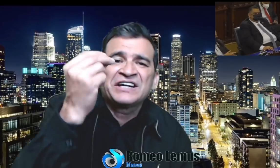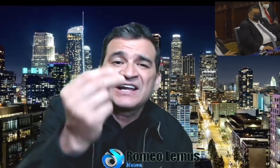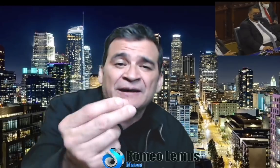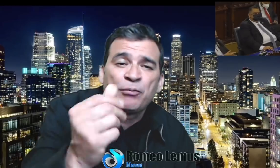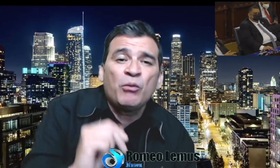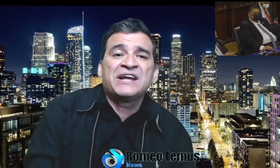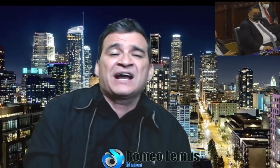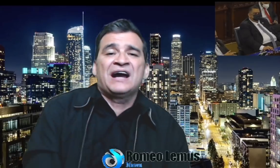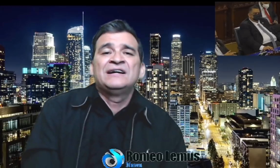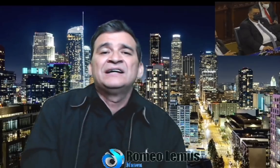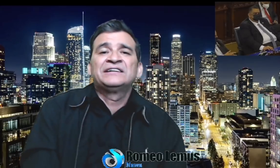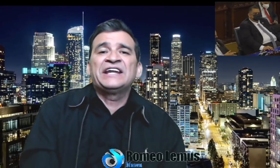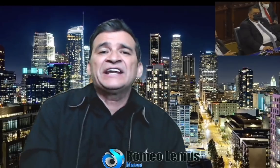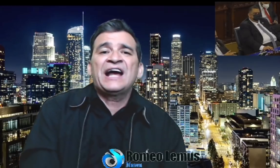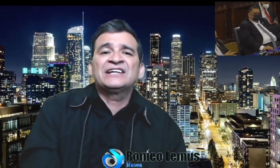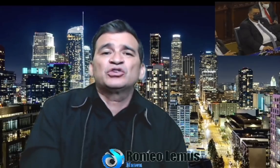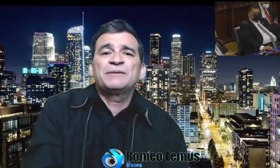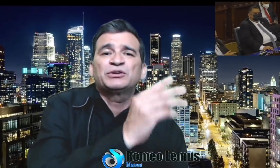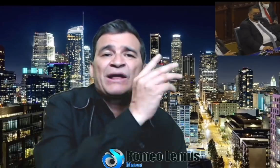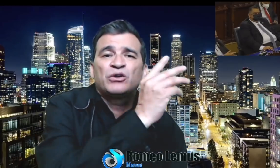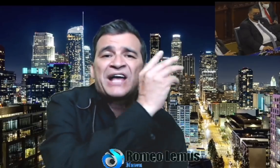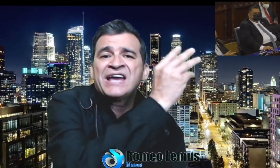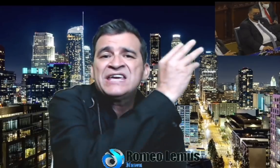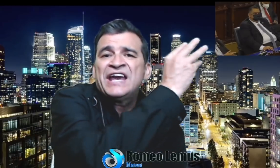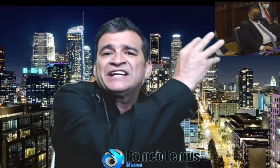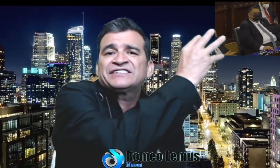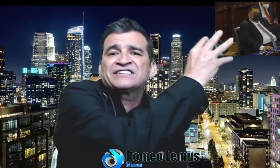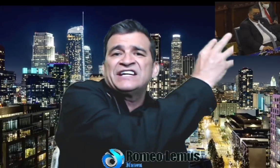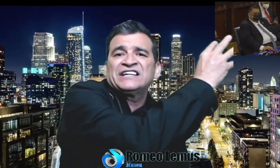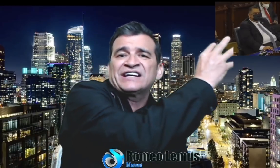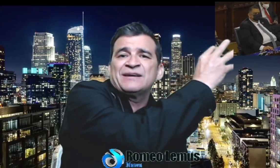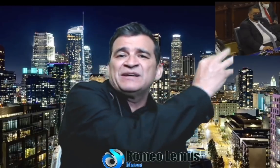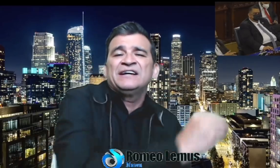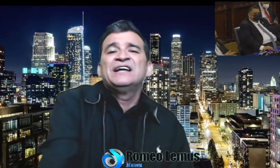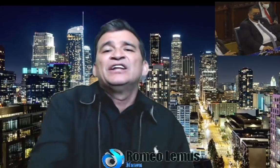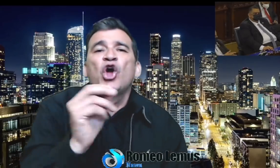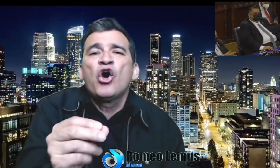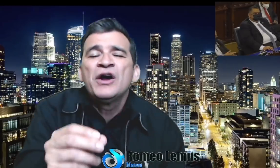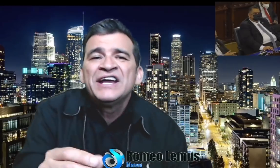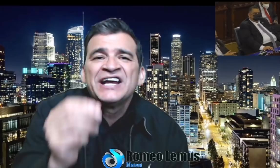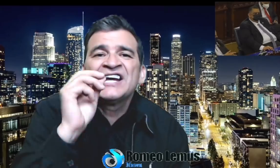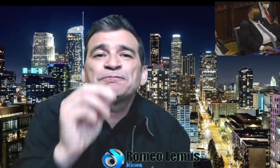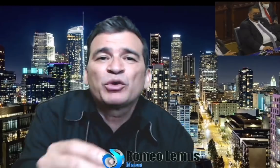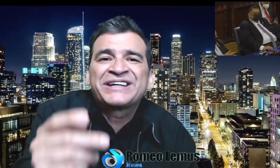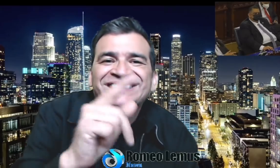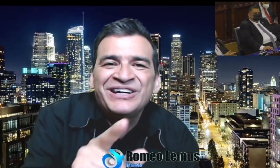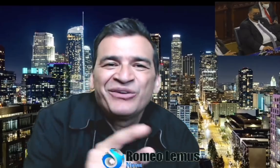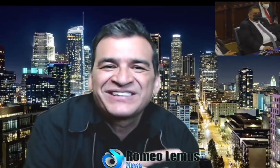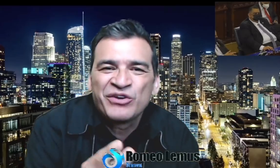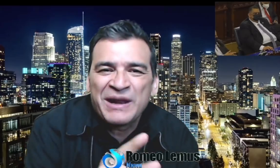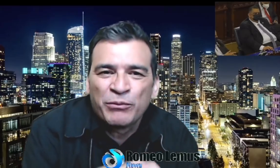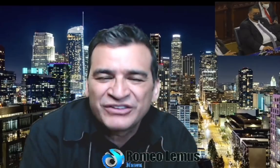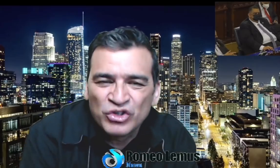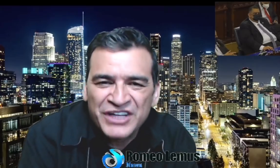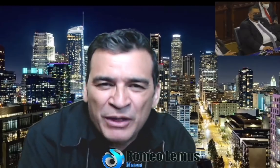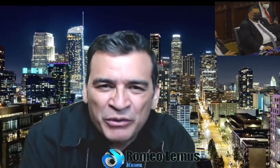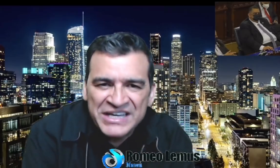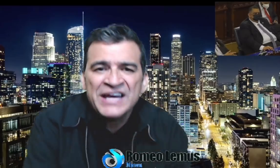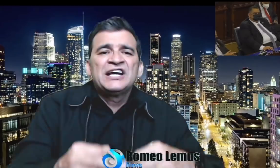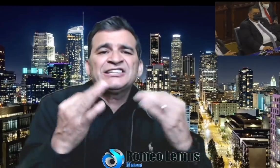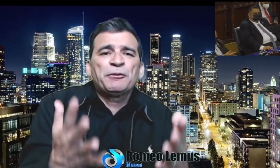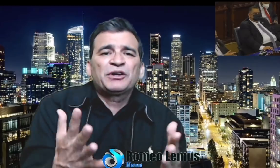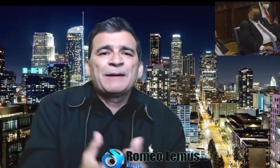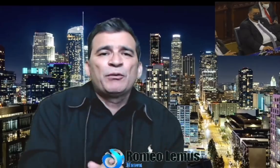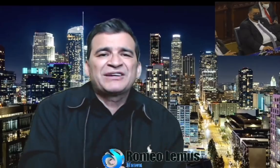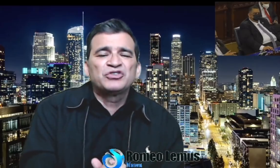presidente de la republica tener a esos diputados ahí en esta esquinita que mire no es porque así lo decidió la población salvadoreña